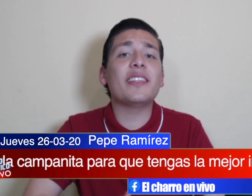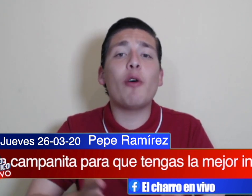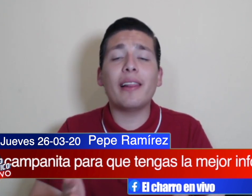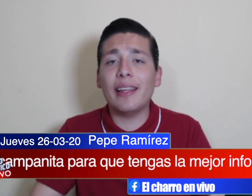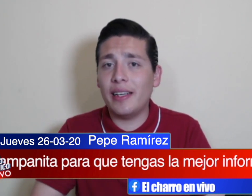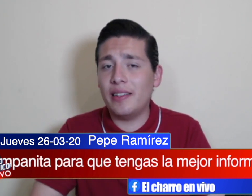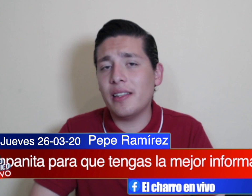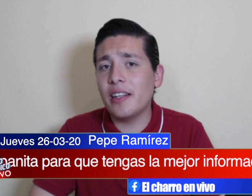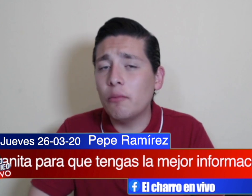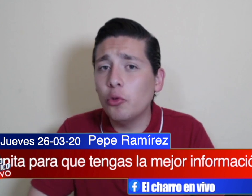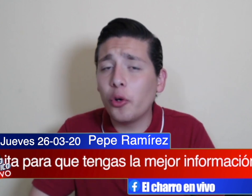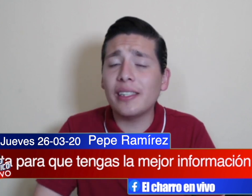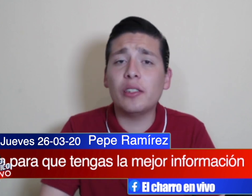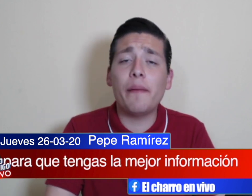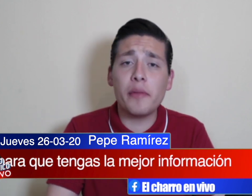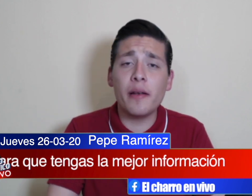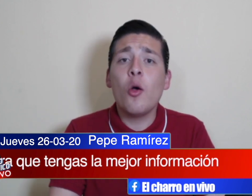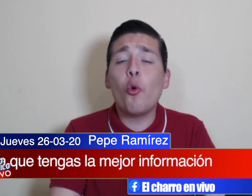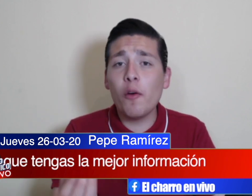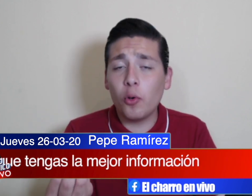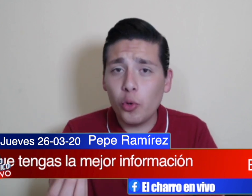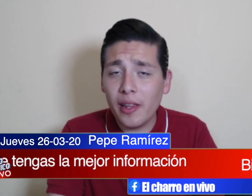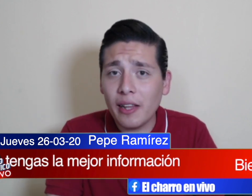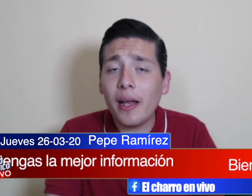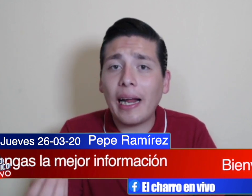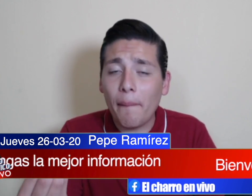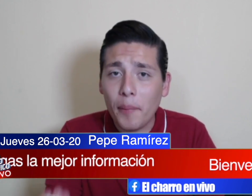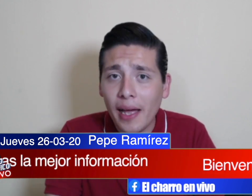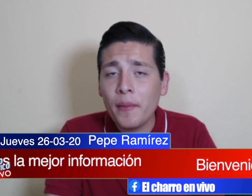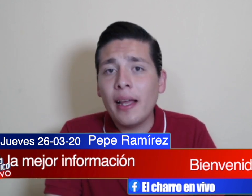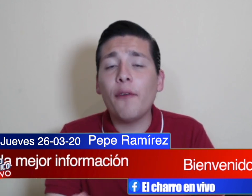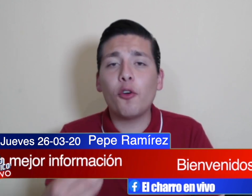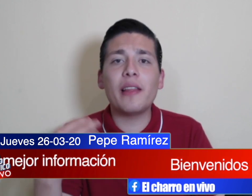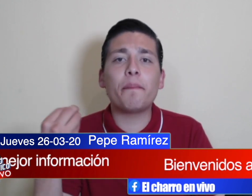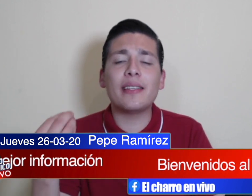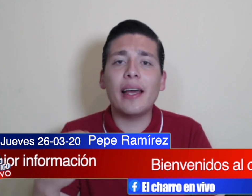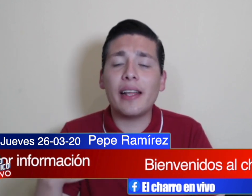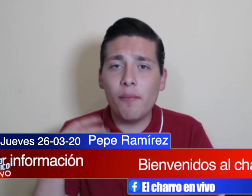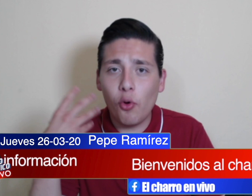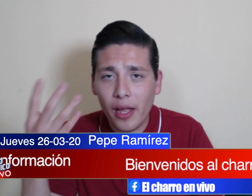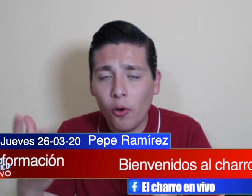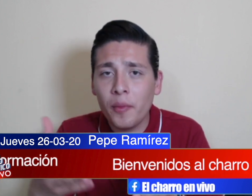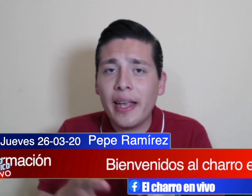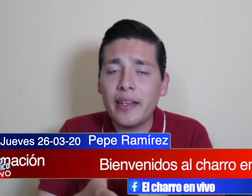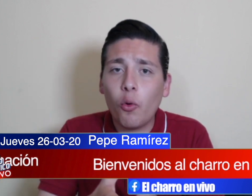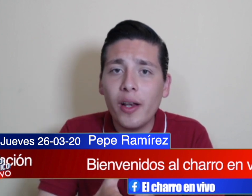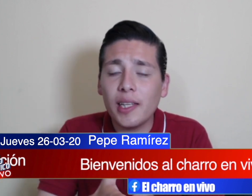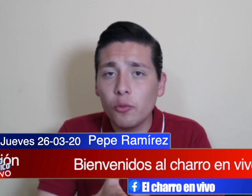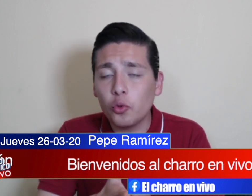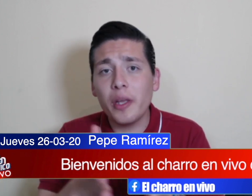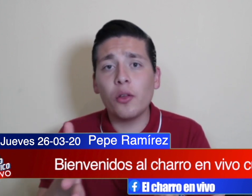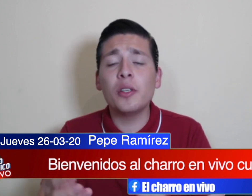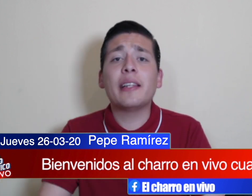gran desigualdad que existe en el mundo. Esta es también una oportunidad para cambiar la forma de pensar, el modelo en el